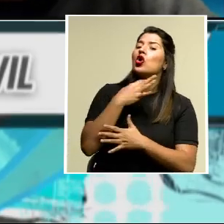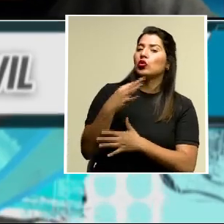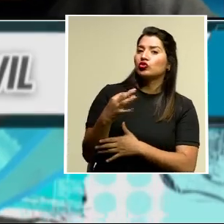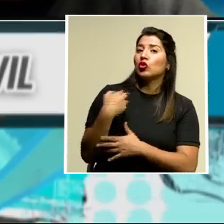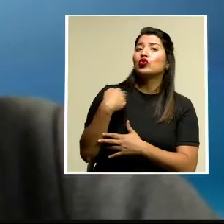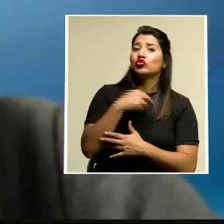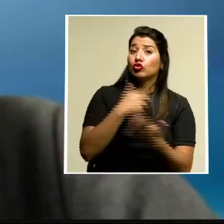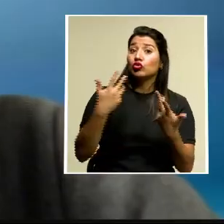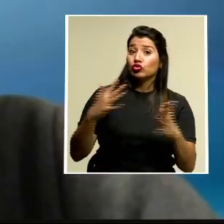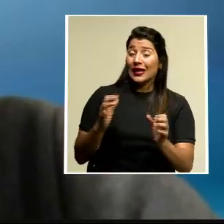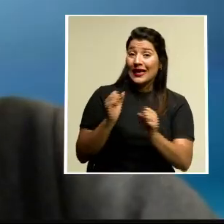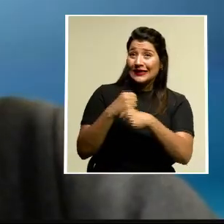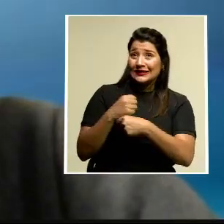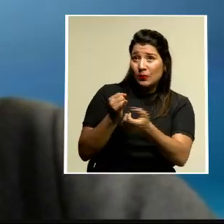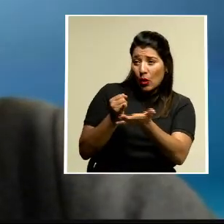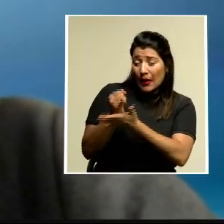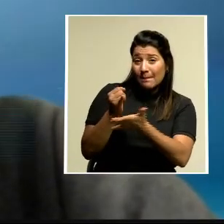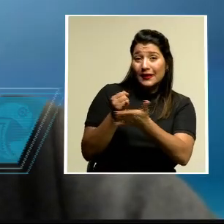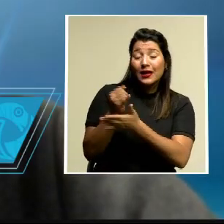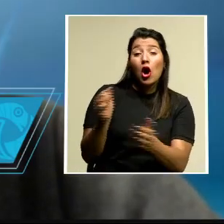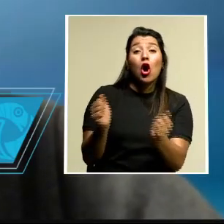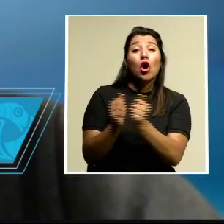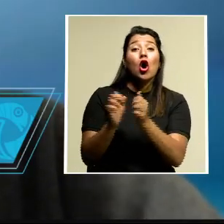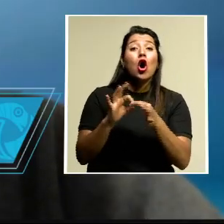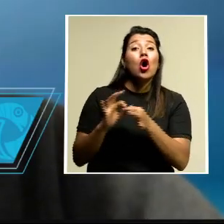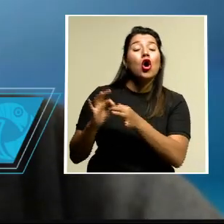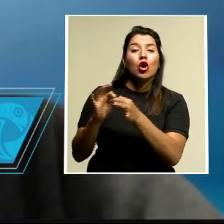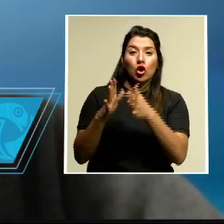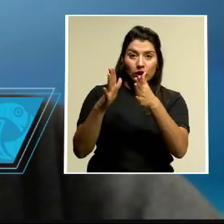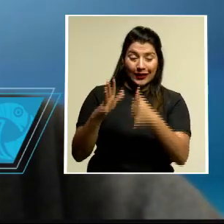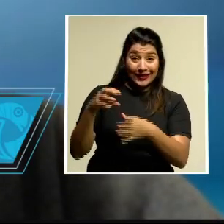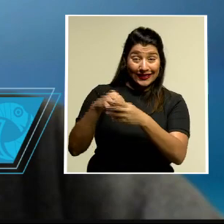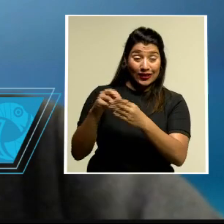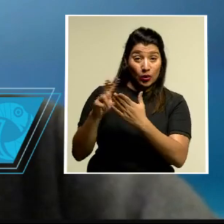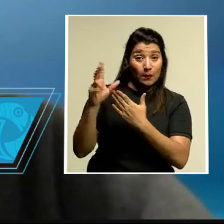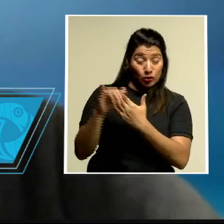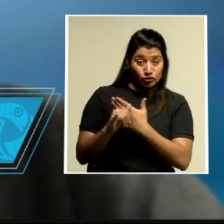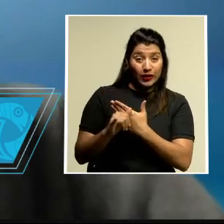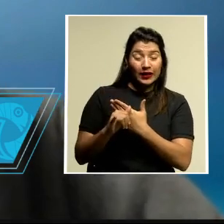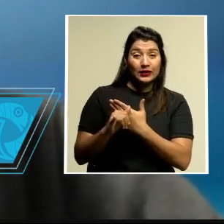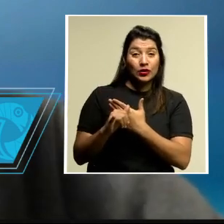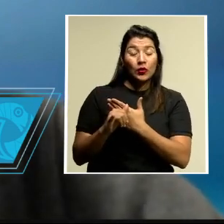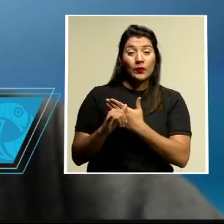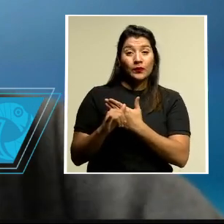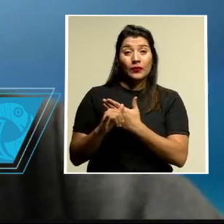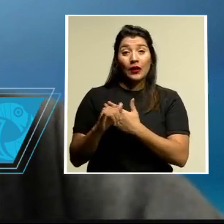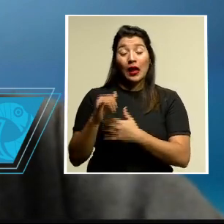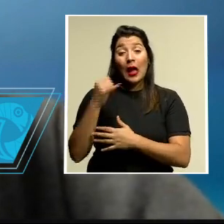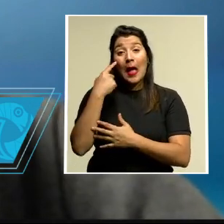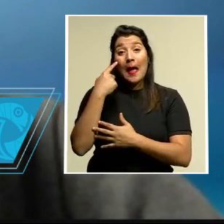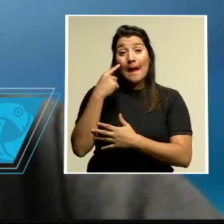hay un efecto directo entre la restricción vehicular que se ha venido aplicando y se mantendrá durante el próximo mes o no.